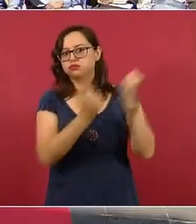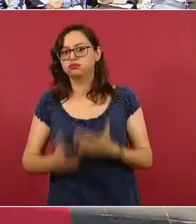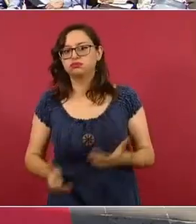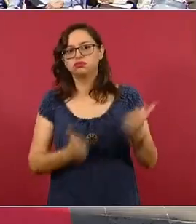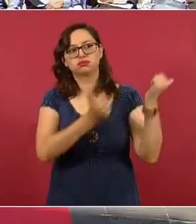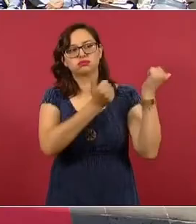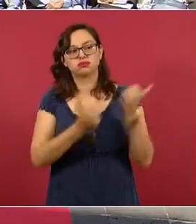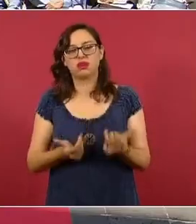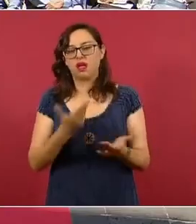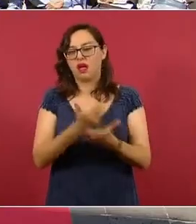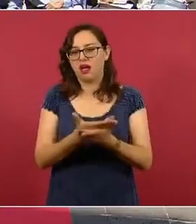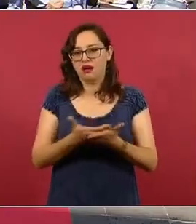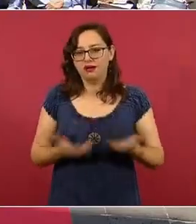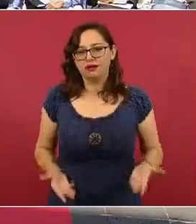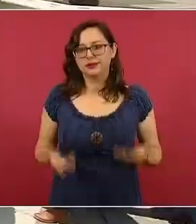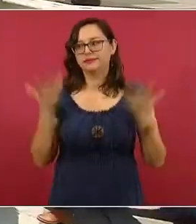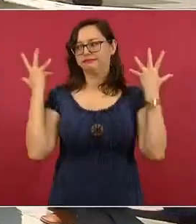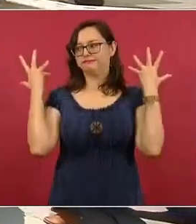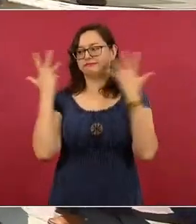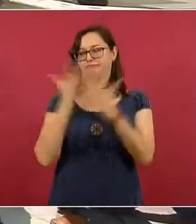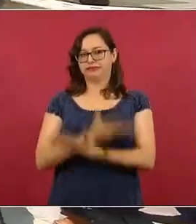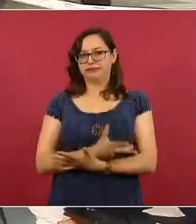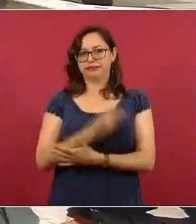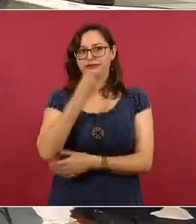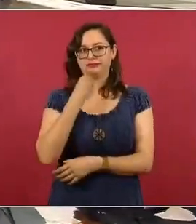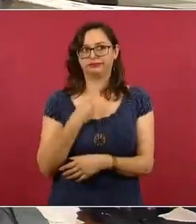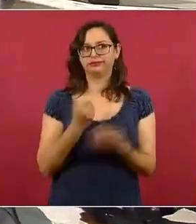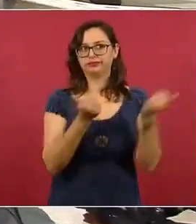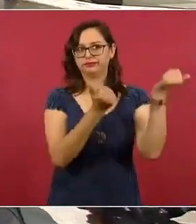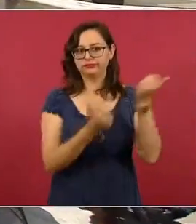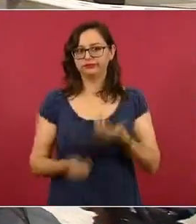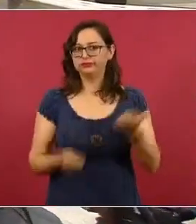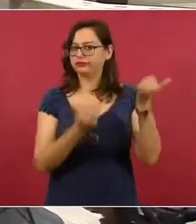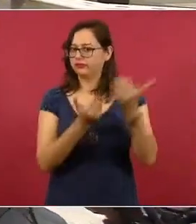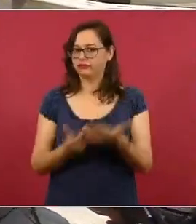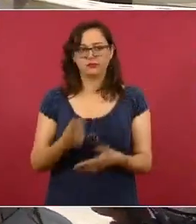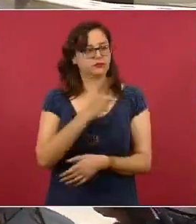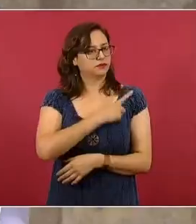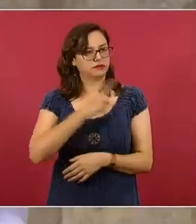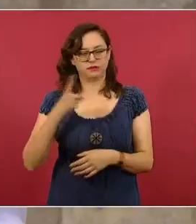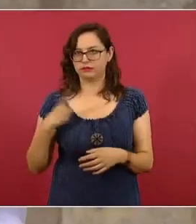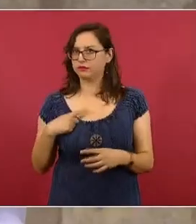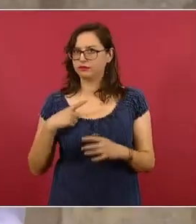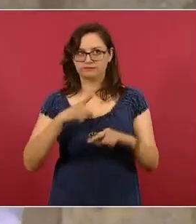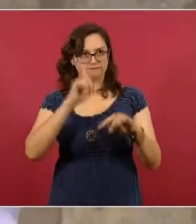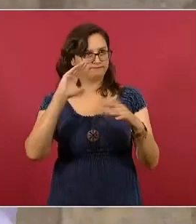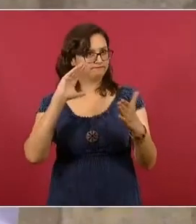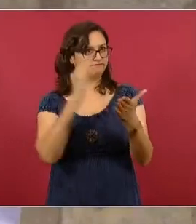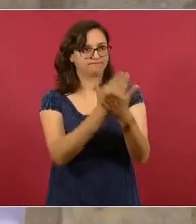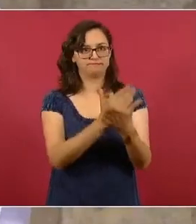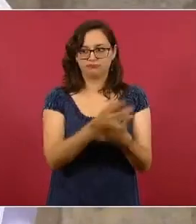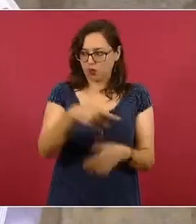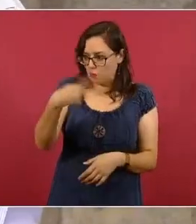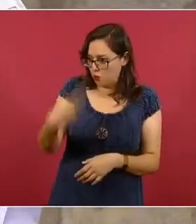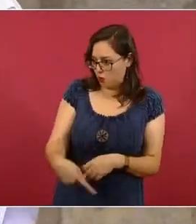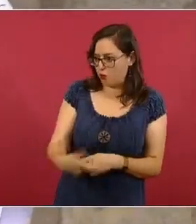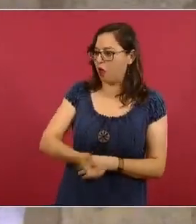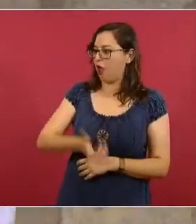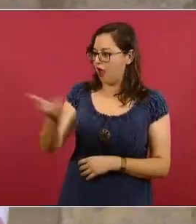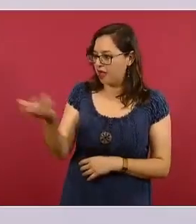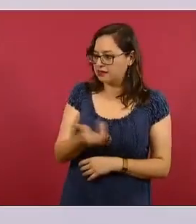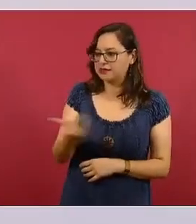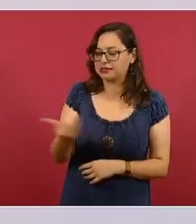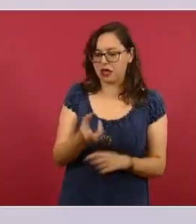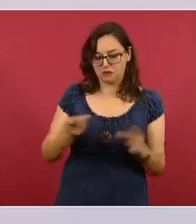lo largo y ancho del país. Así como hoy estamos reemprendiendo la producción de fertilizantes mexicanos,